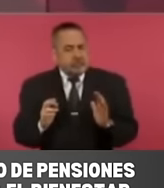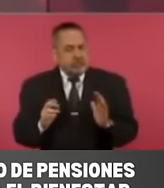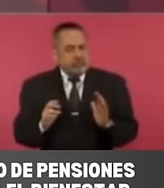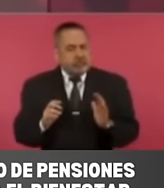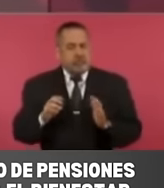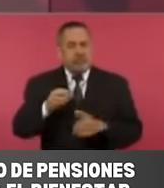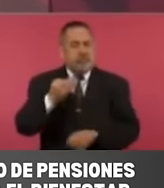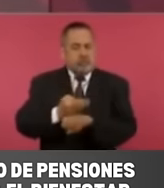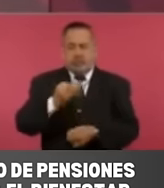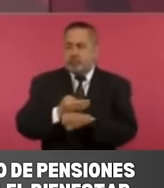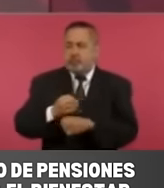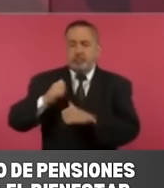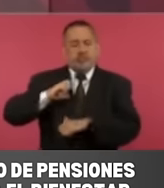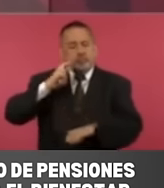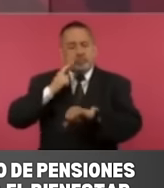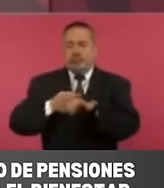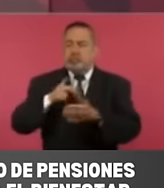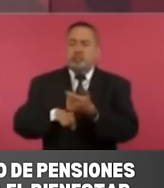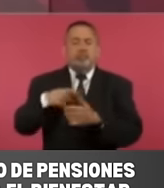está manejando